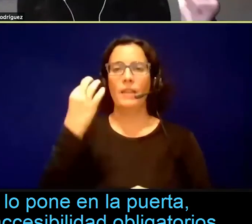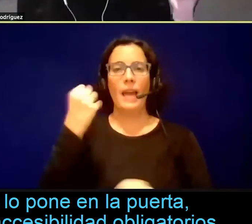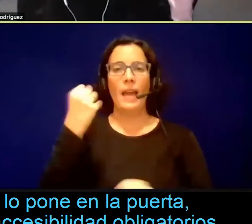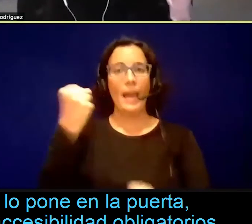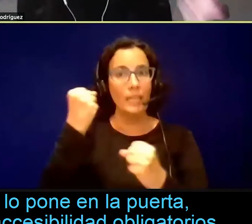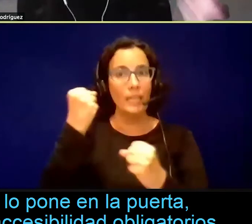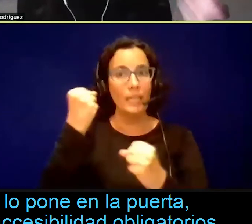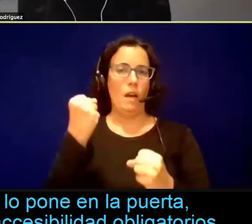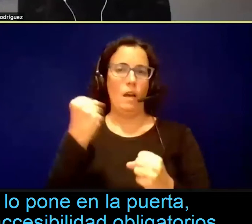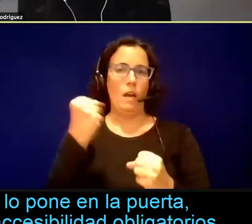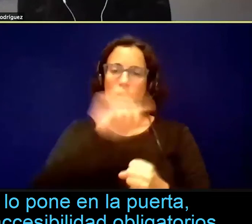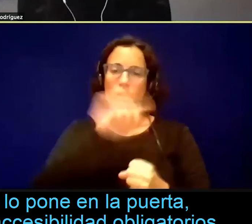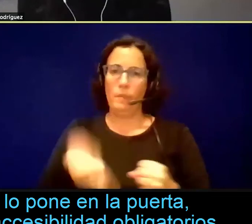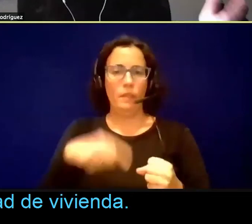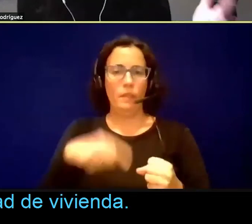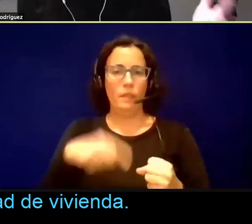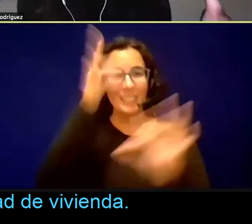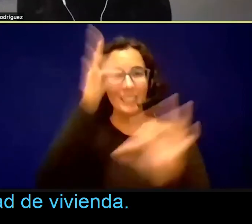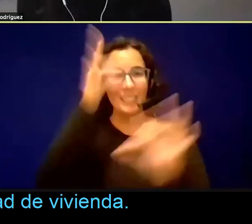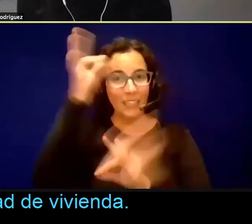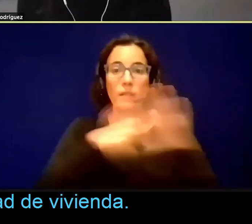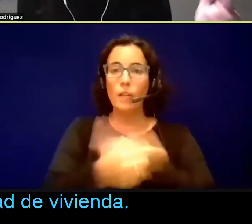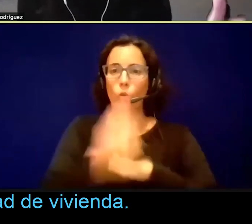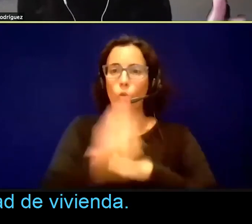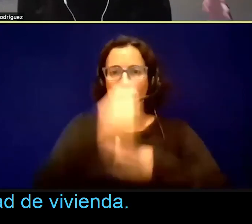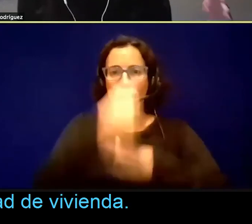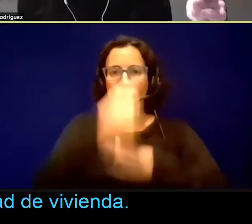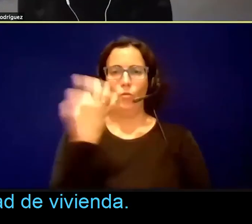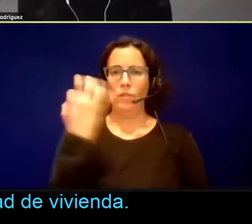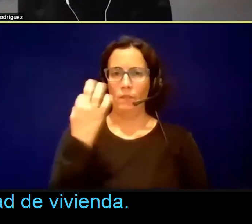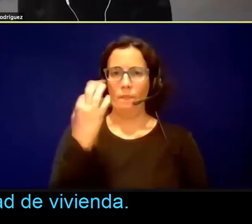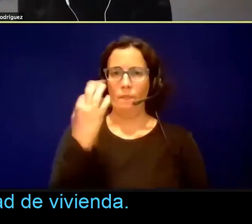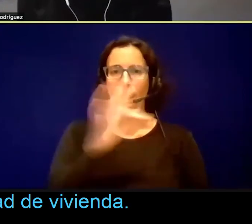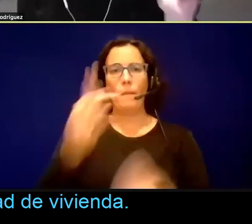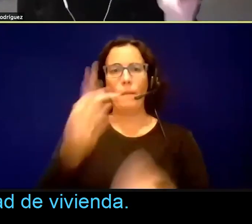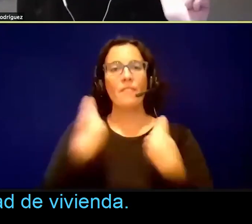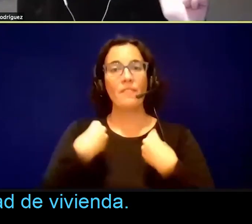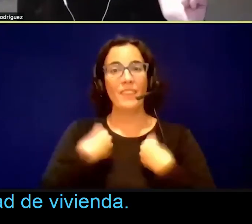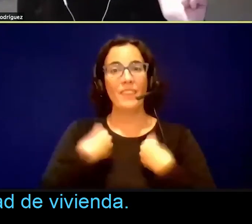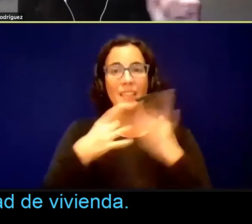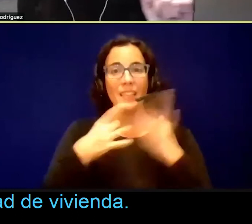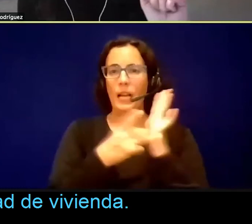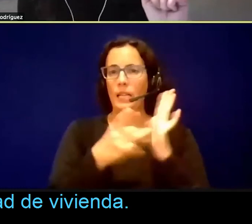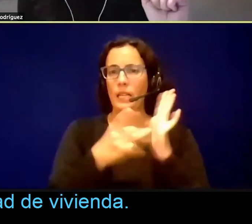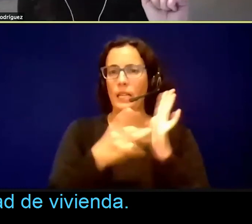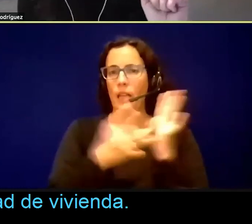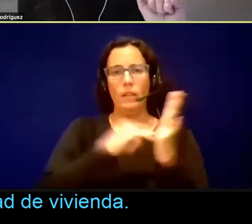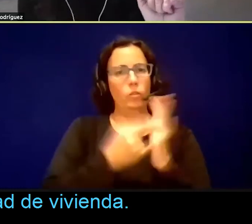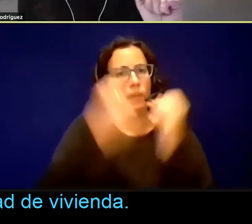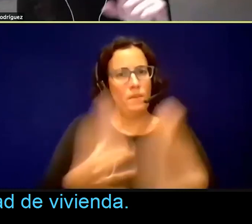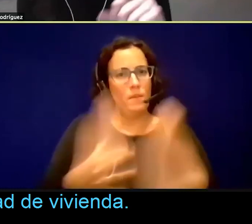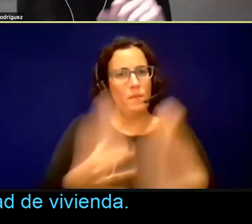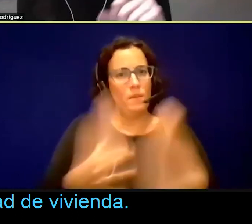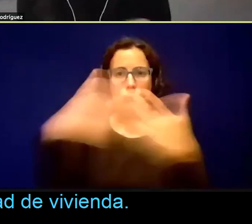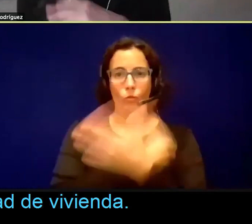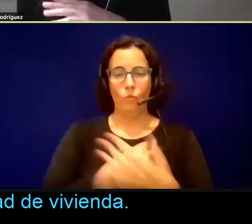accesibilidad obligatorios, que tenemos que dar unas viviendas de calidad arquitectónica a todo. Entonces, es un futuro